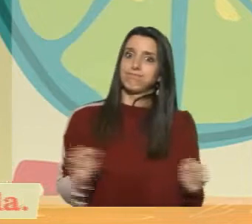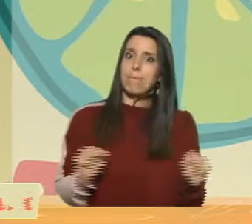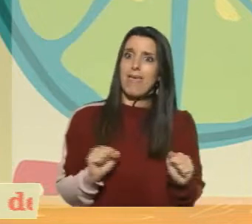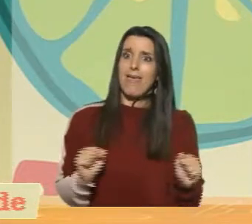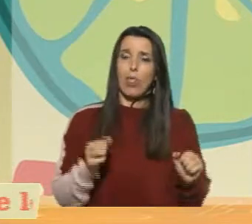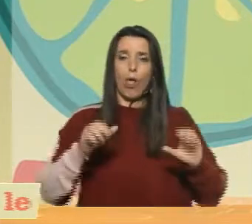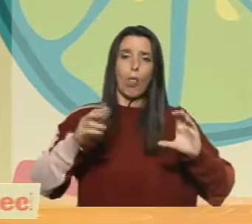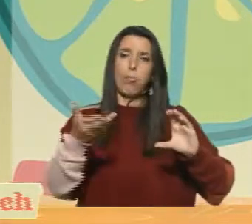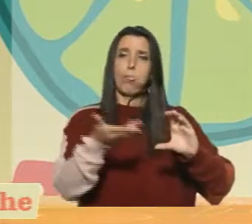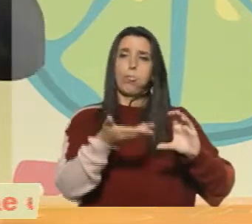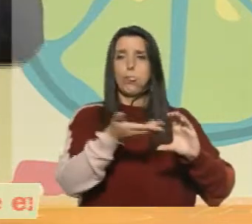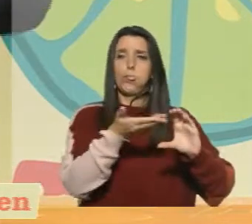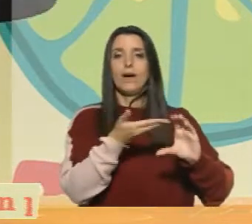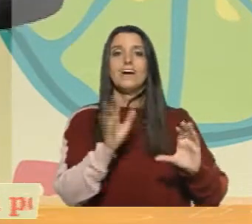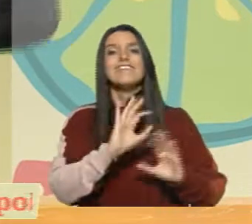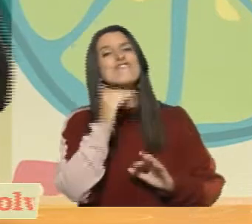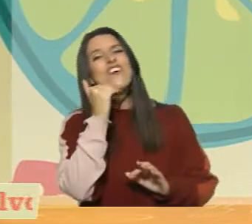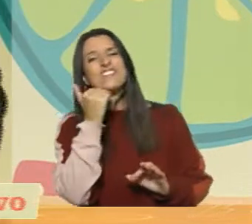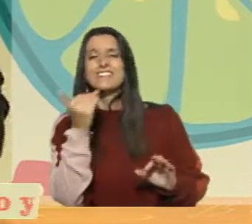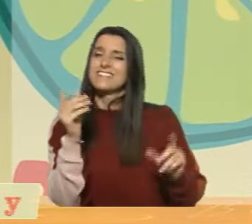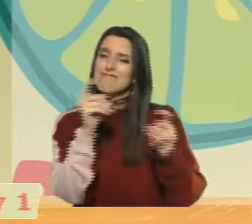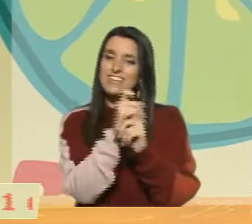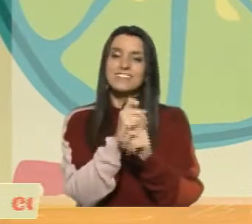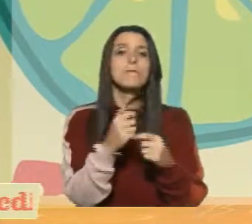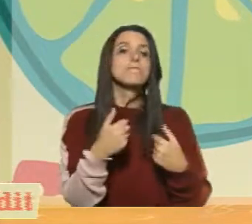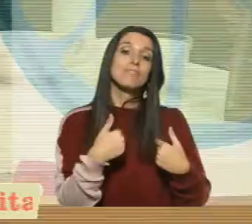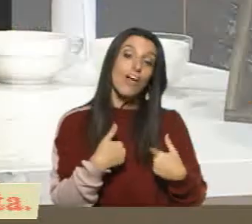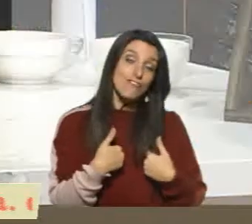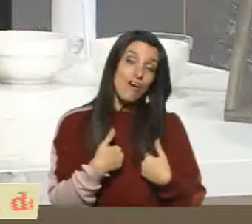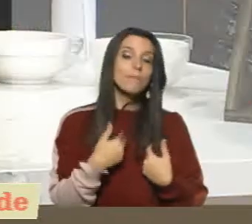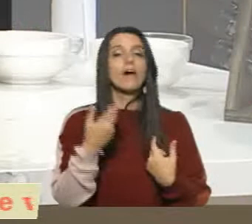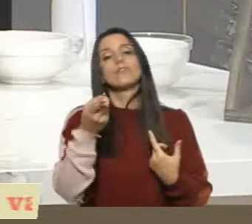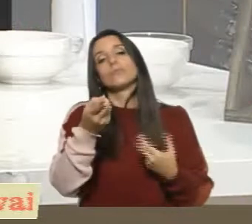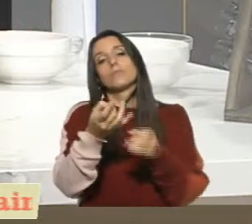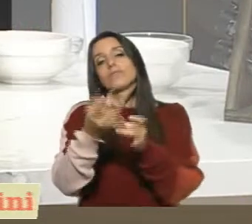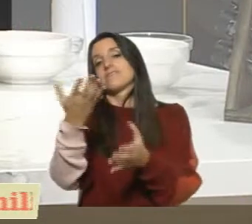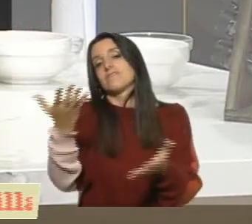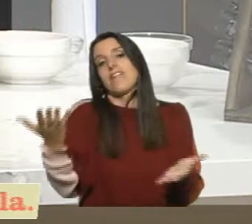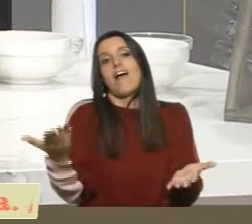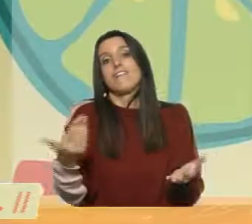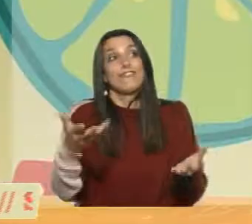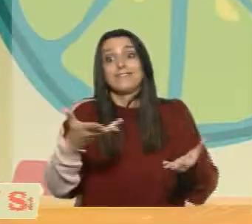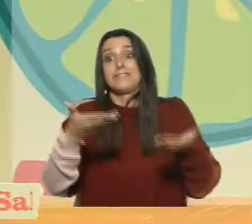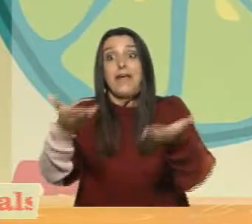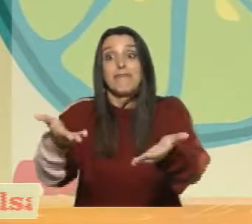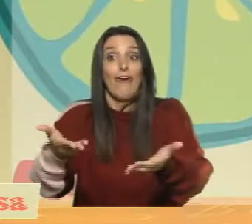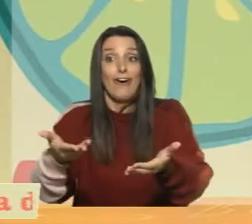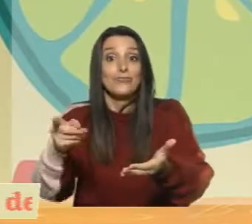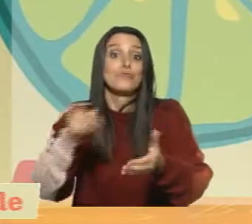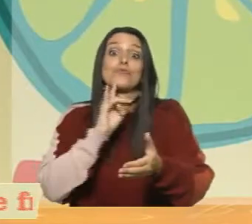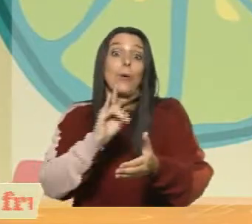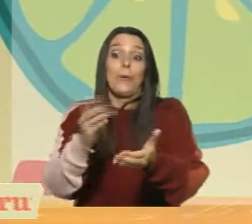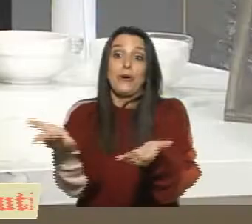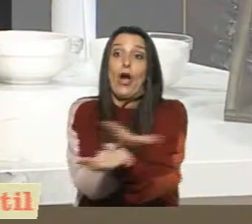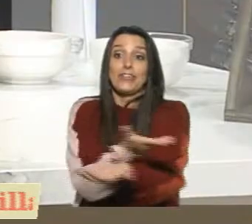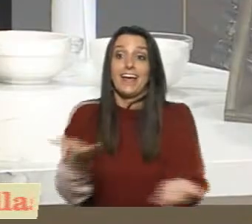quede parejo. Yo sé que hay un tema con un hilo, con el cuchillo. Sí, bueno, yo lo hago un poco como... Pero vos, Paula, te la llevo vos. Da, dale, yo te la conozco,